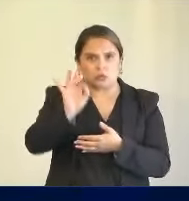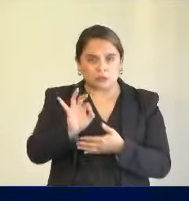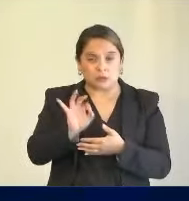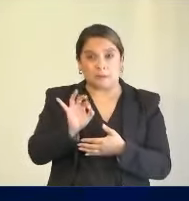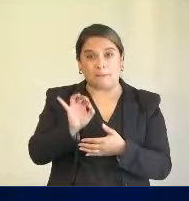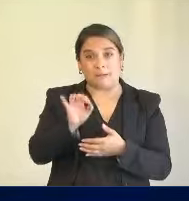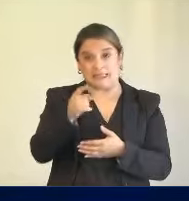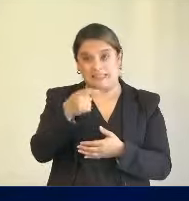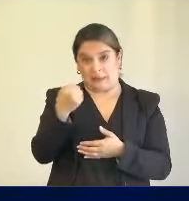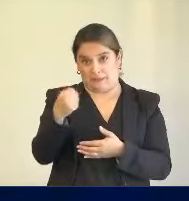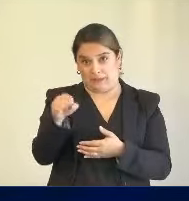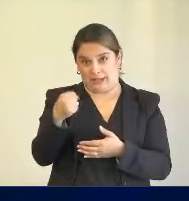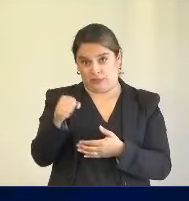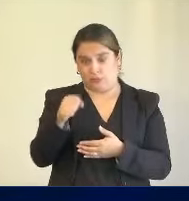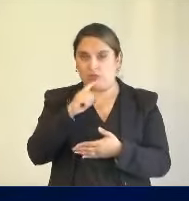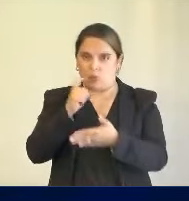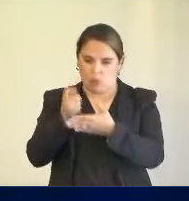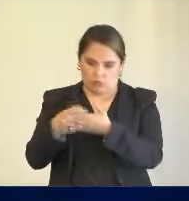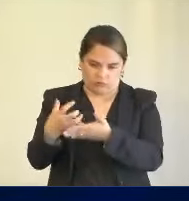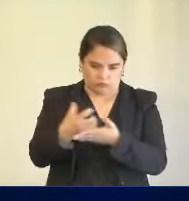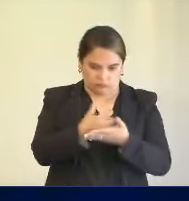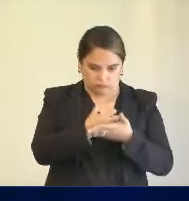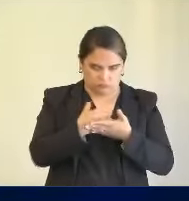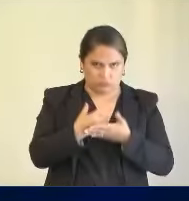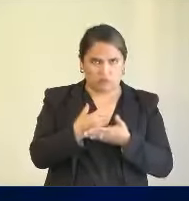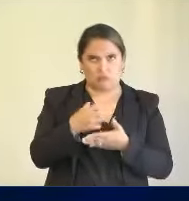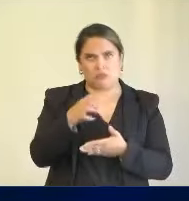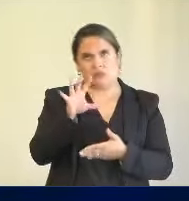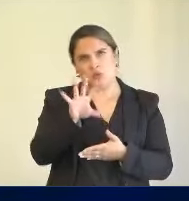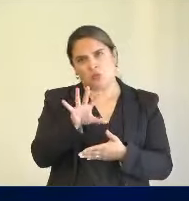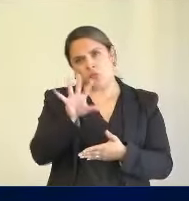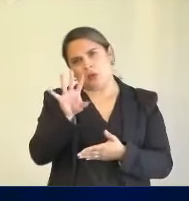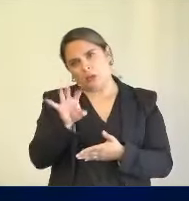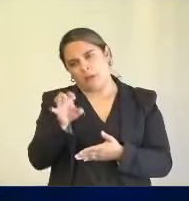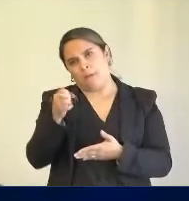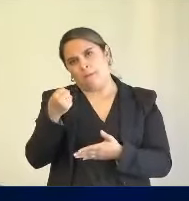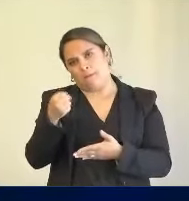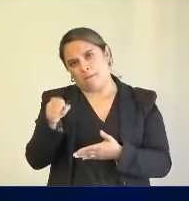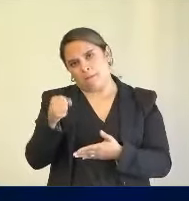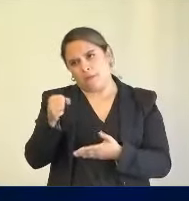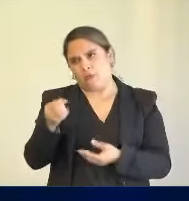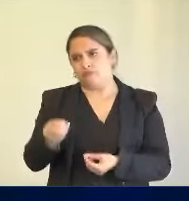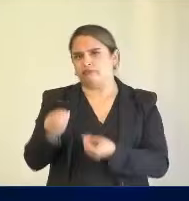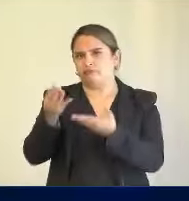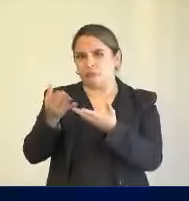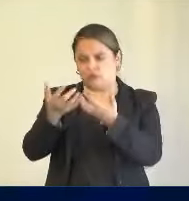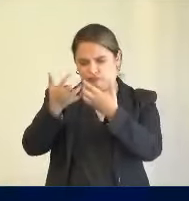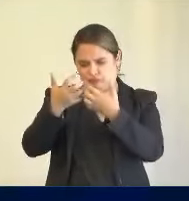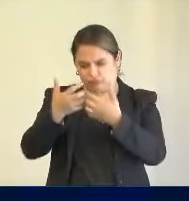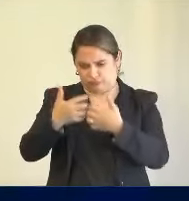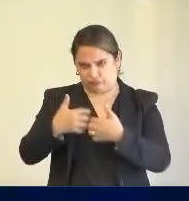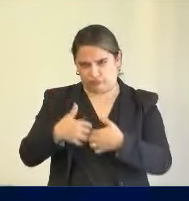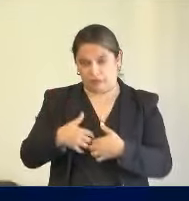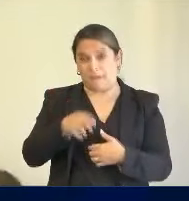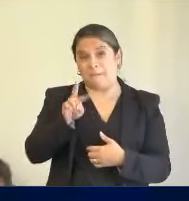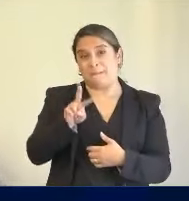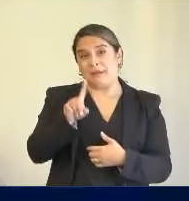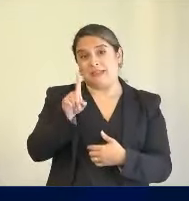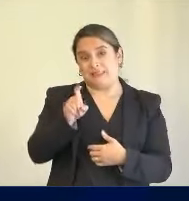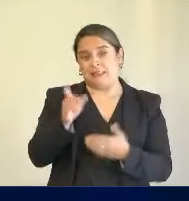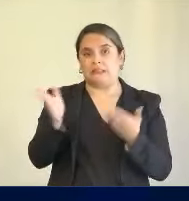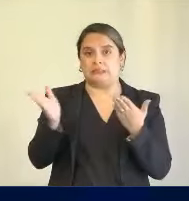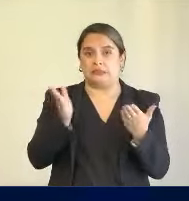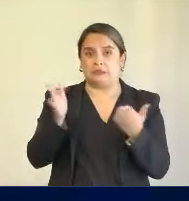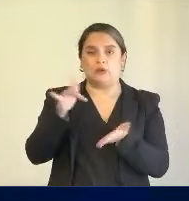pesos que se recaudan en impuesto el 50 59 pesos se dan para funcionamiento 26 para el servicio de la